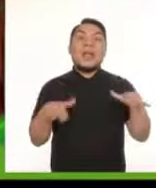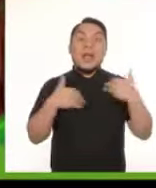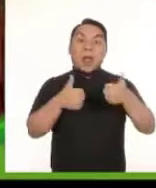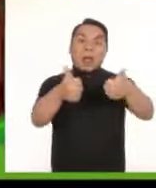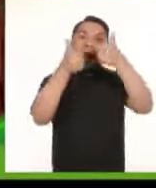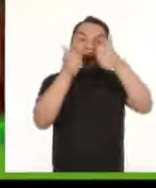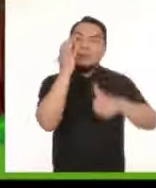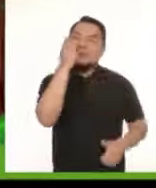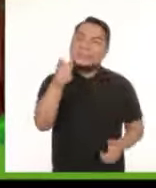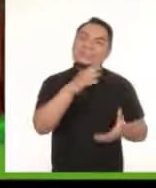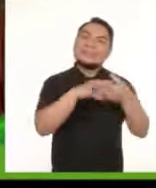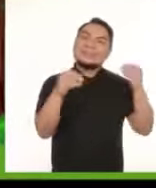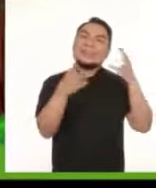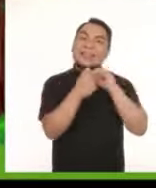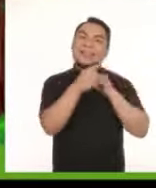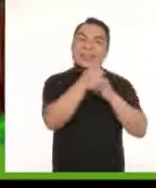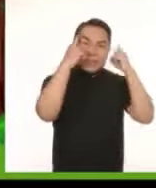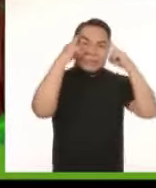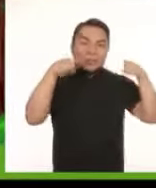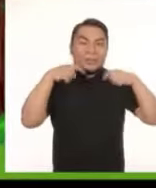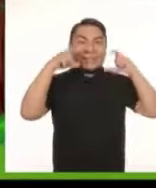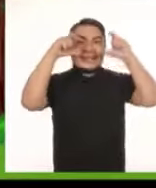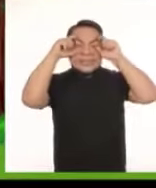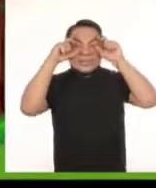buena historia, Tita y Tito!